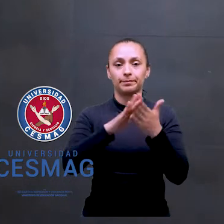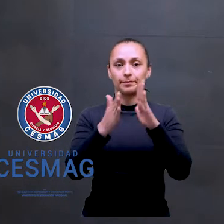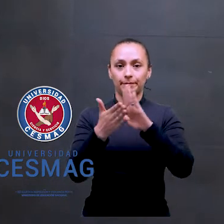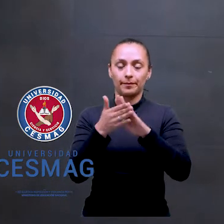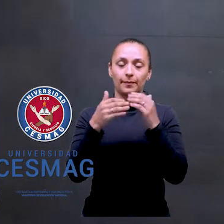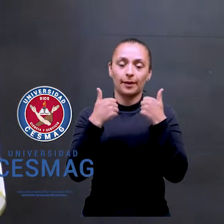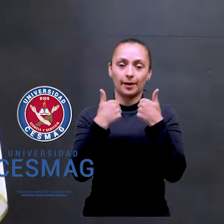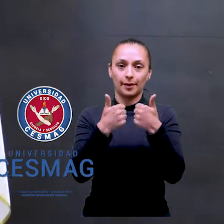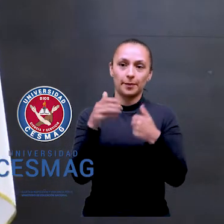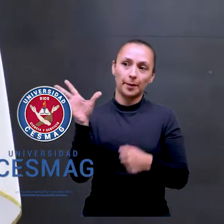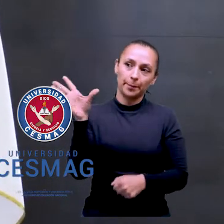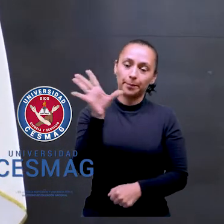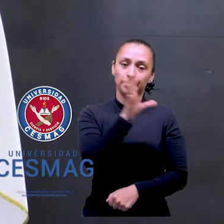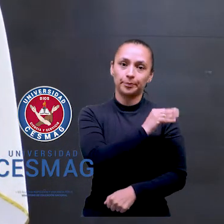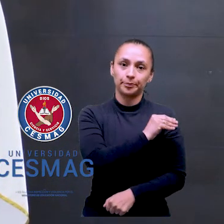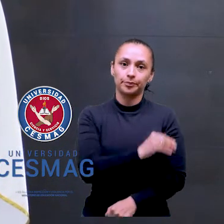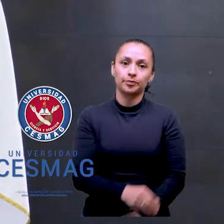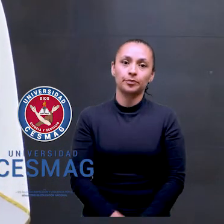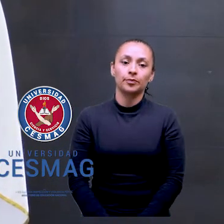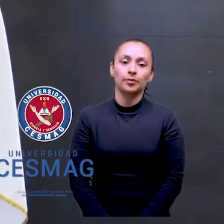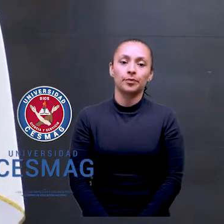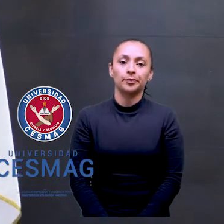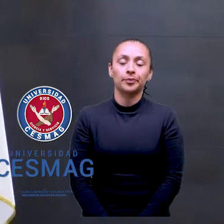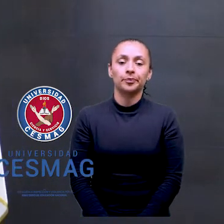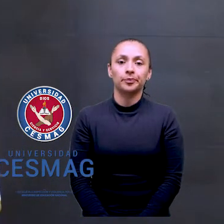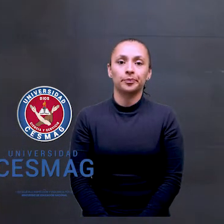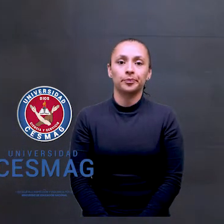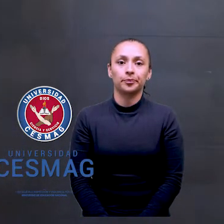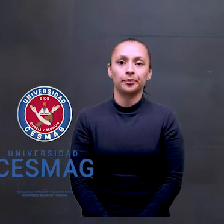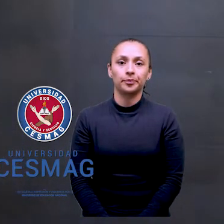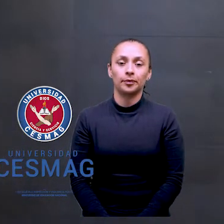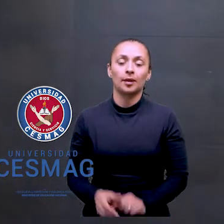hermanos un saludo de paz y bien